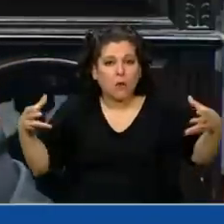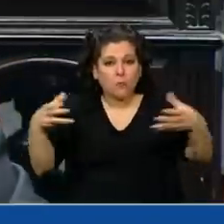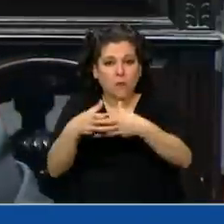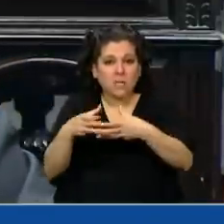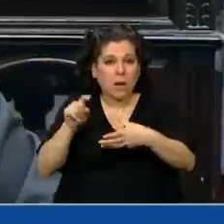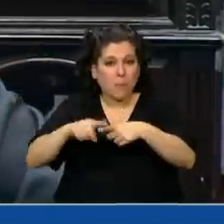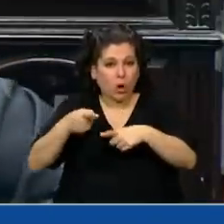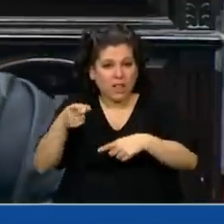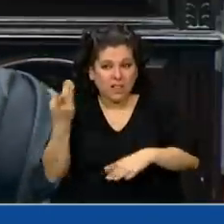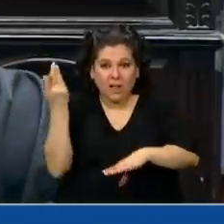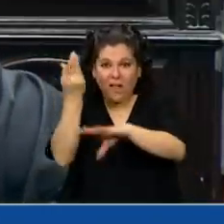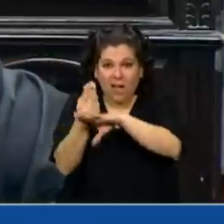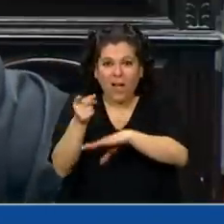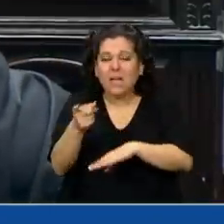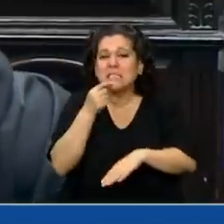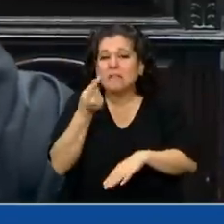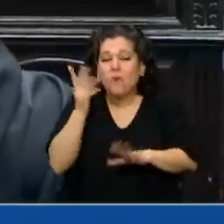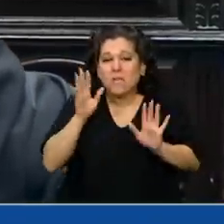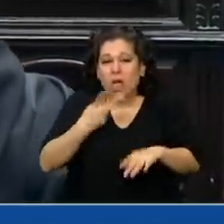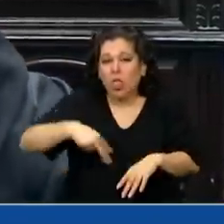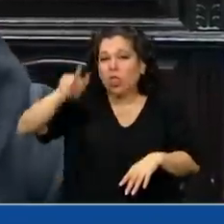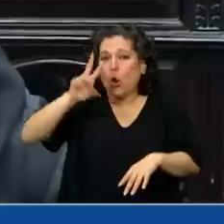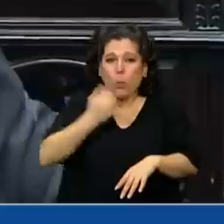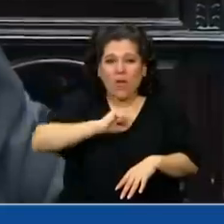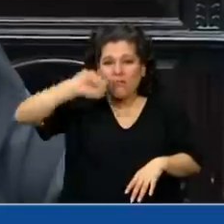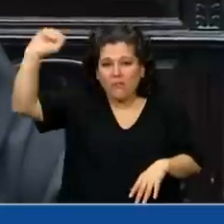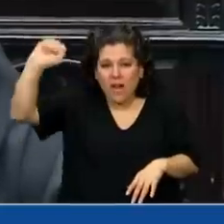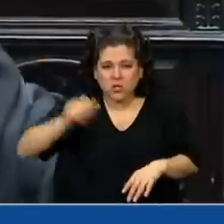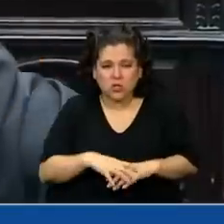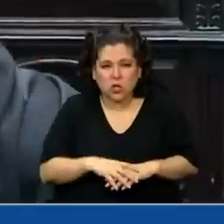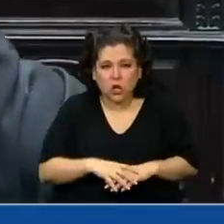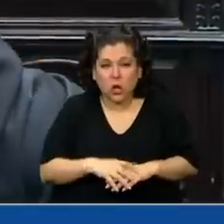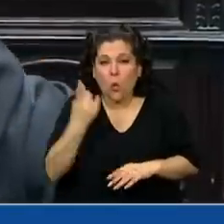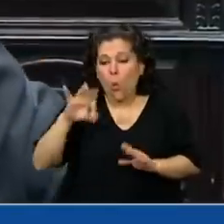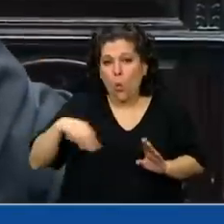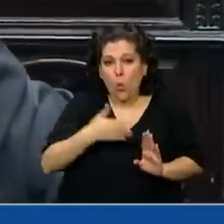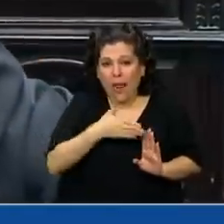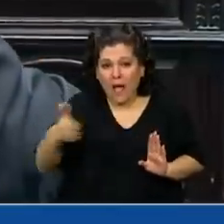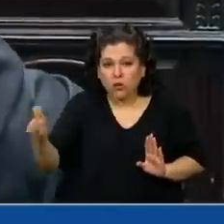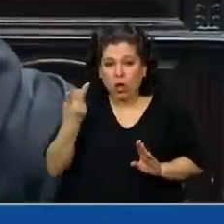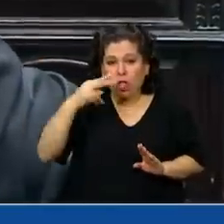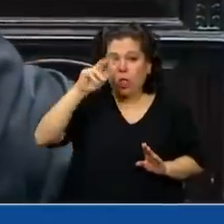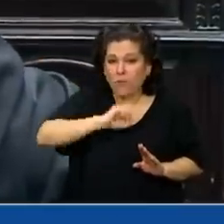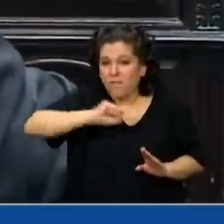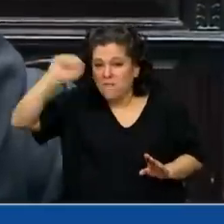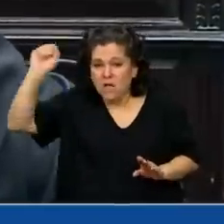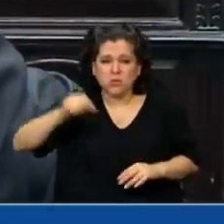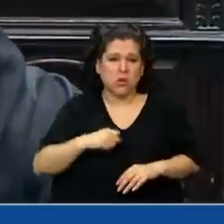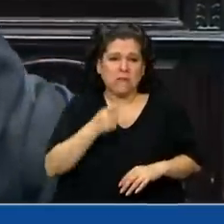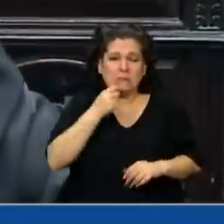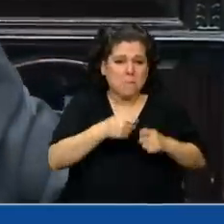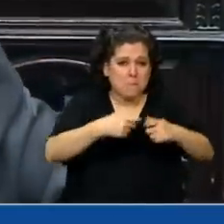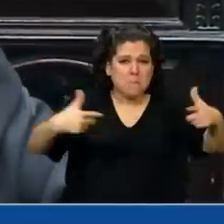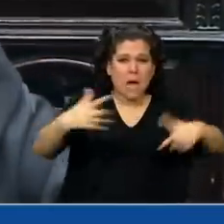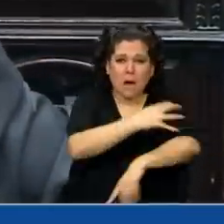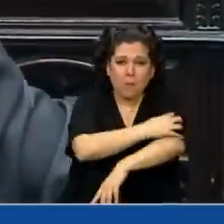política hubiese duplicado la inflación en un año, si hubiese aumentado la